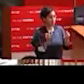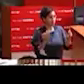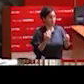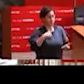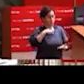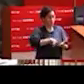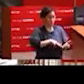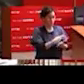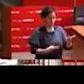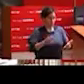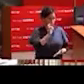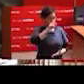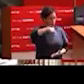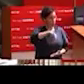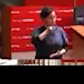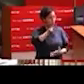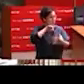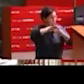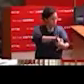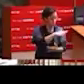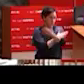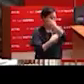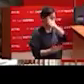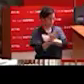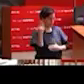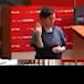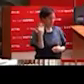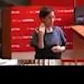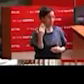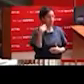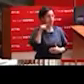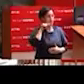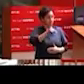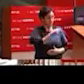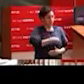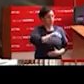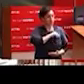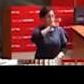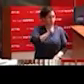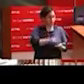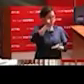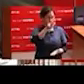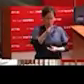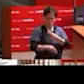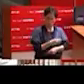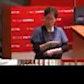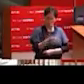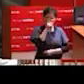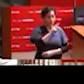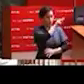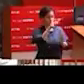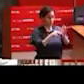ONU en materia de discapacidad que que España ratificó en el